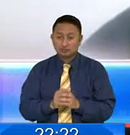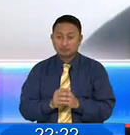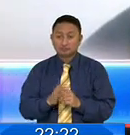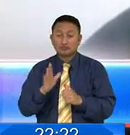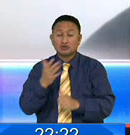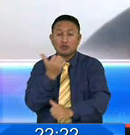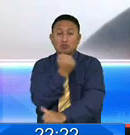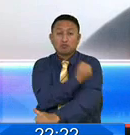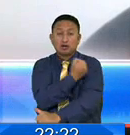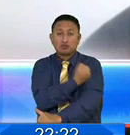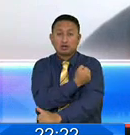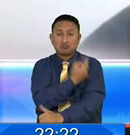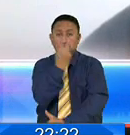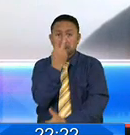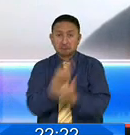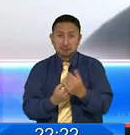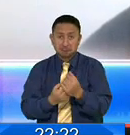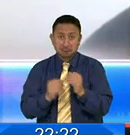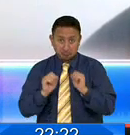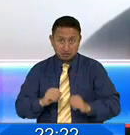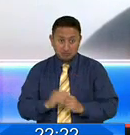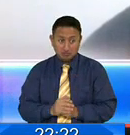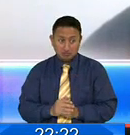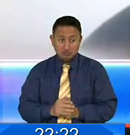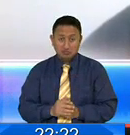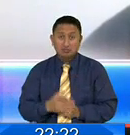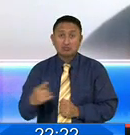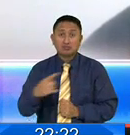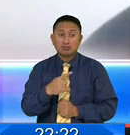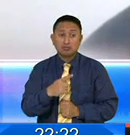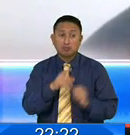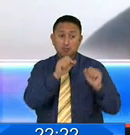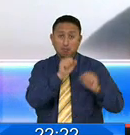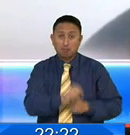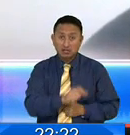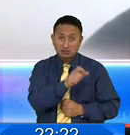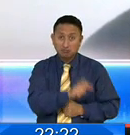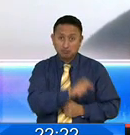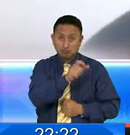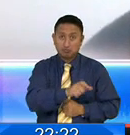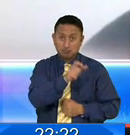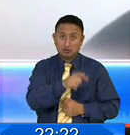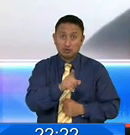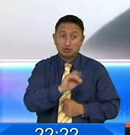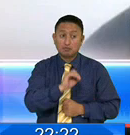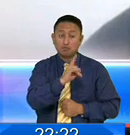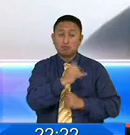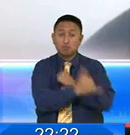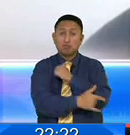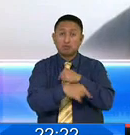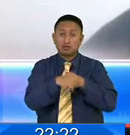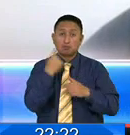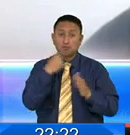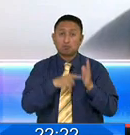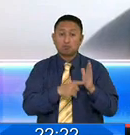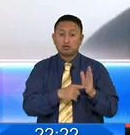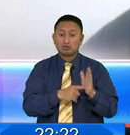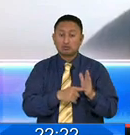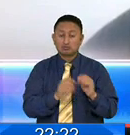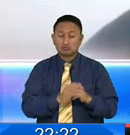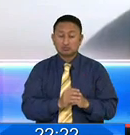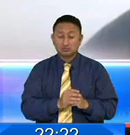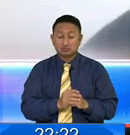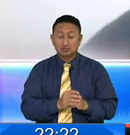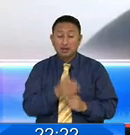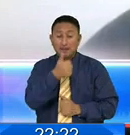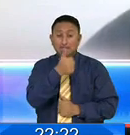vacunas combinadas, justamente para permitir a los países, en el caso de no garantizar la